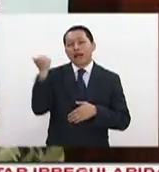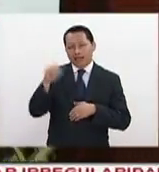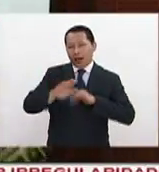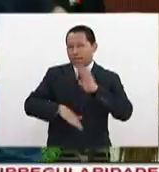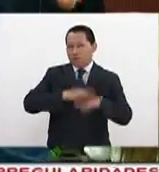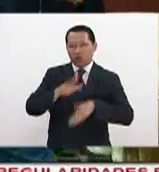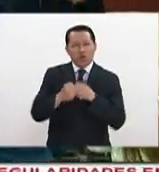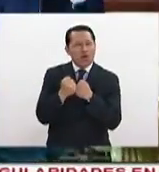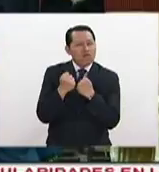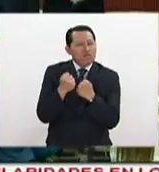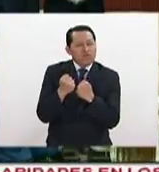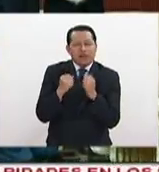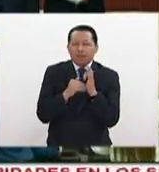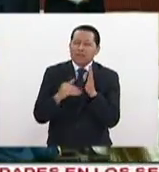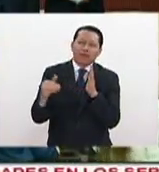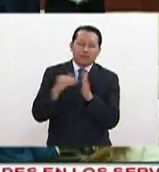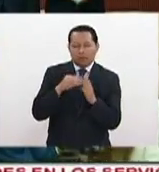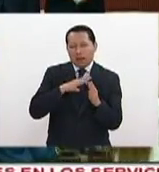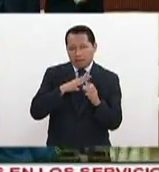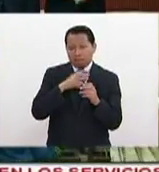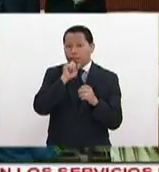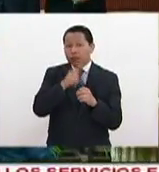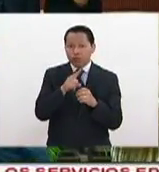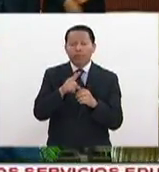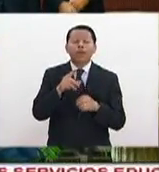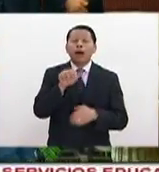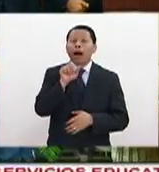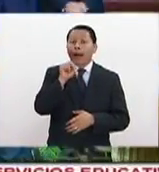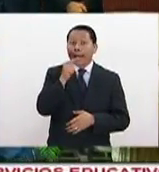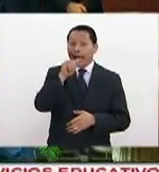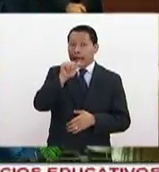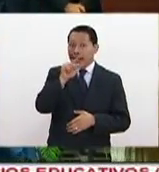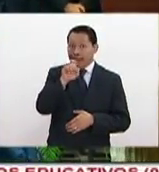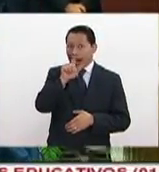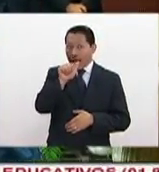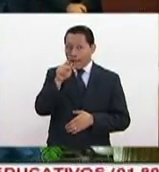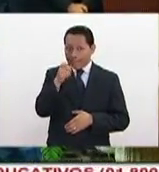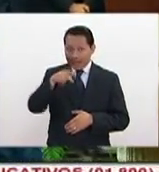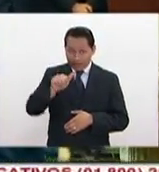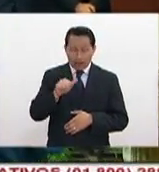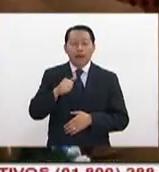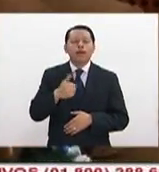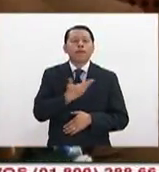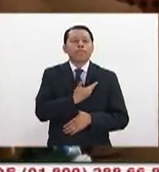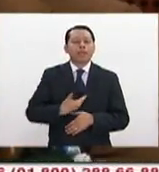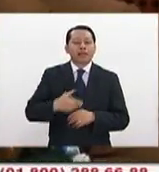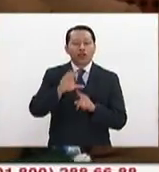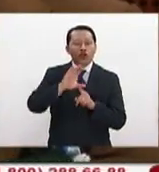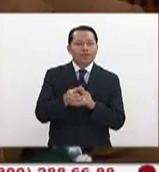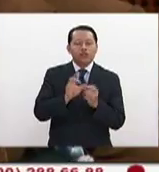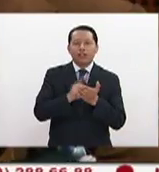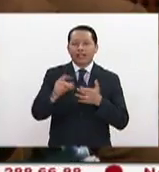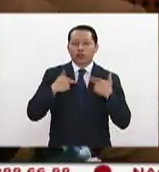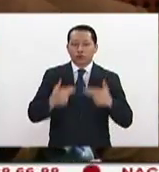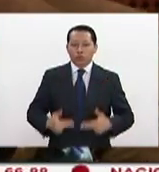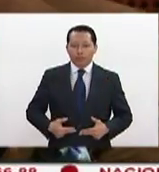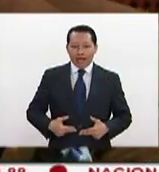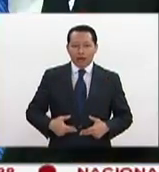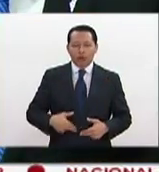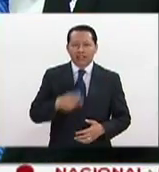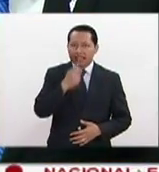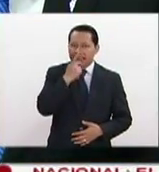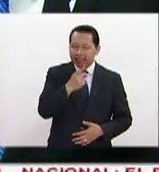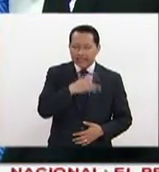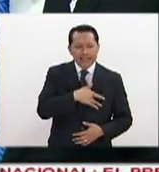dejó millones de víctimas. En el evento, la senadora Angélica de la Peña Gómez, presidenta de la Comisión de Derechos Humanos, lamentó